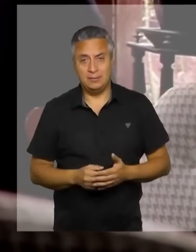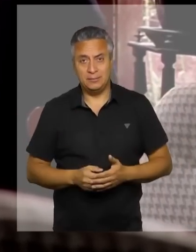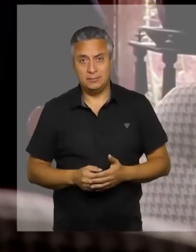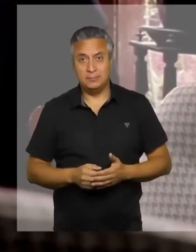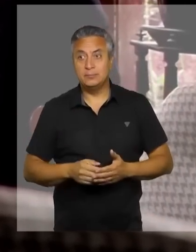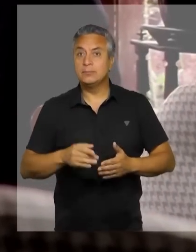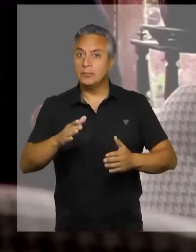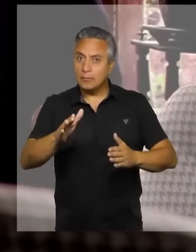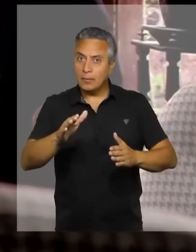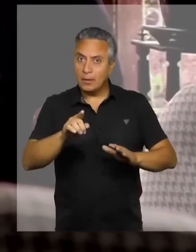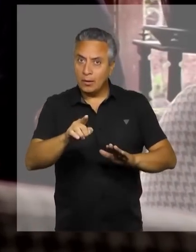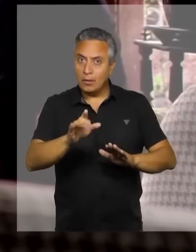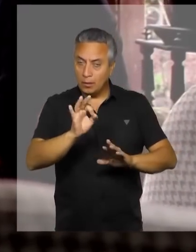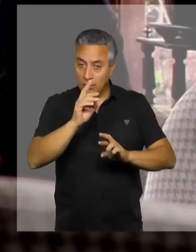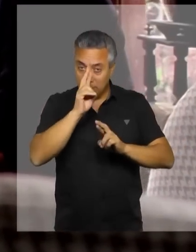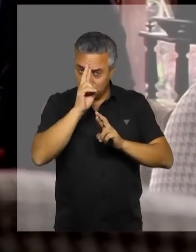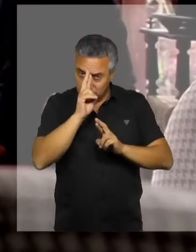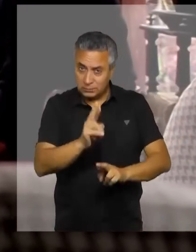Respetando su voluntad.